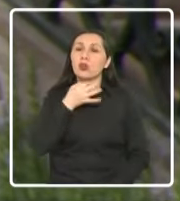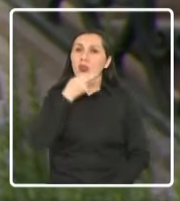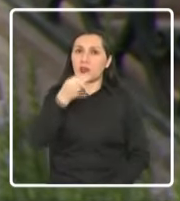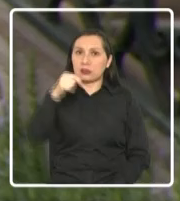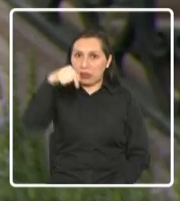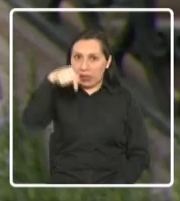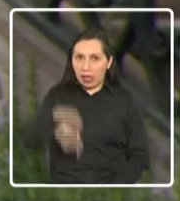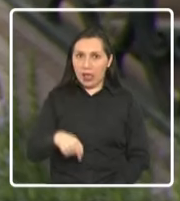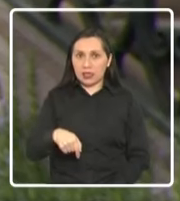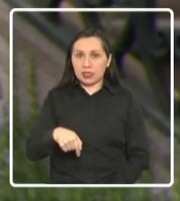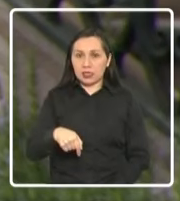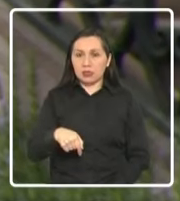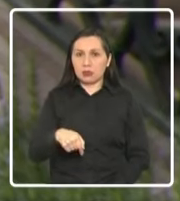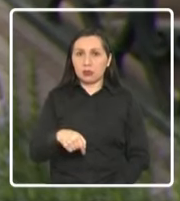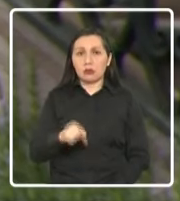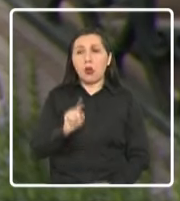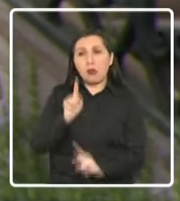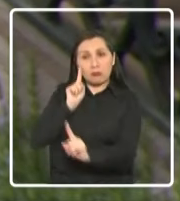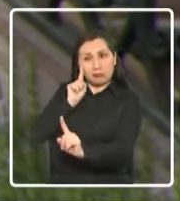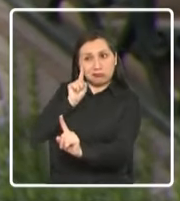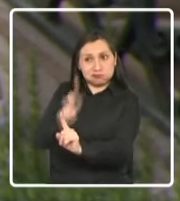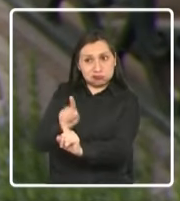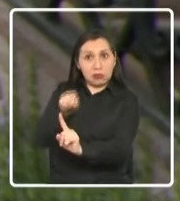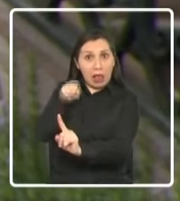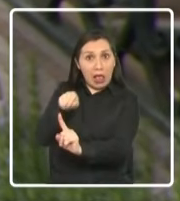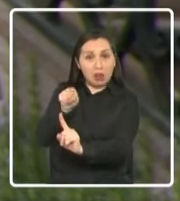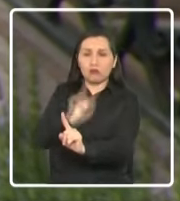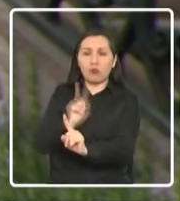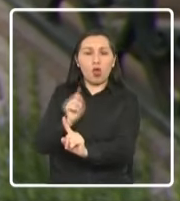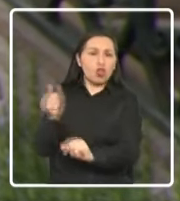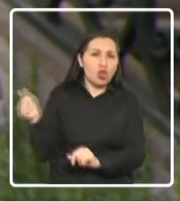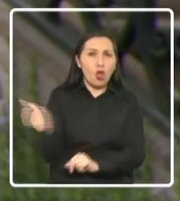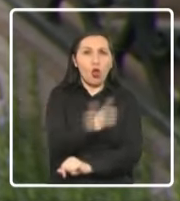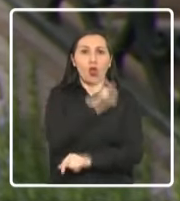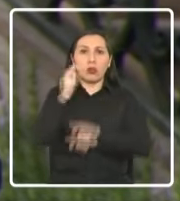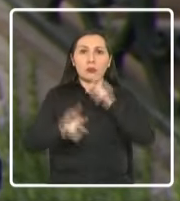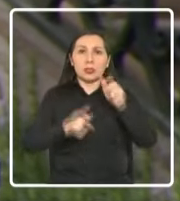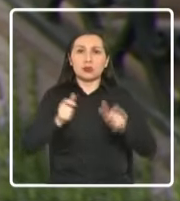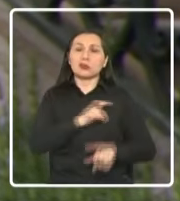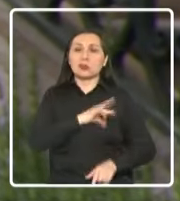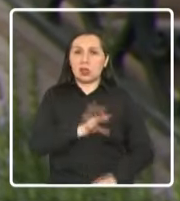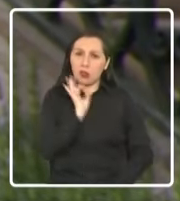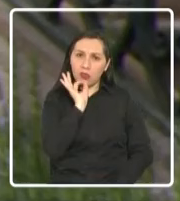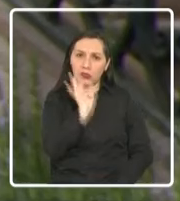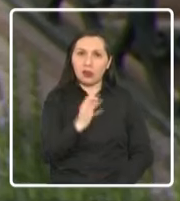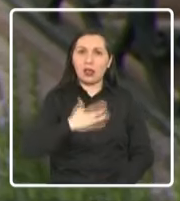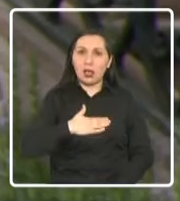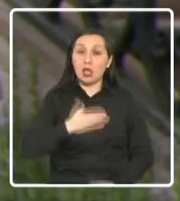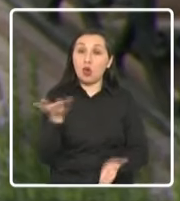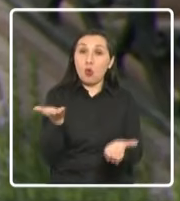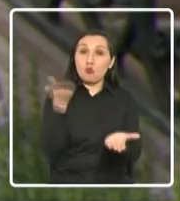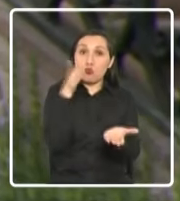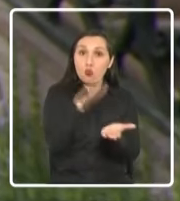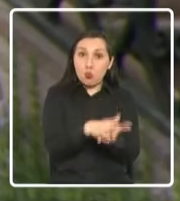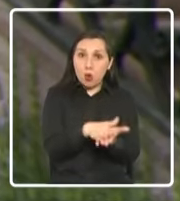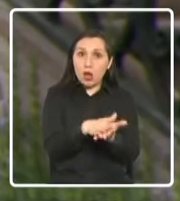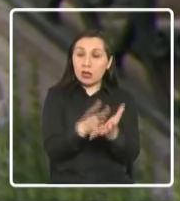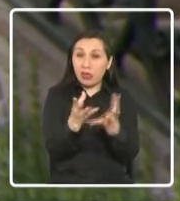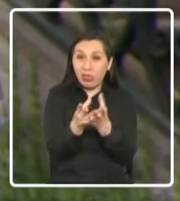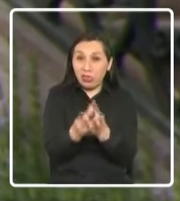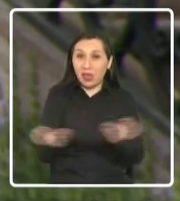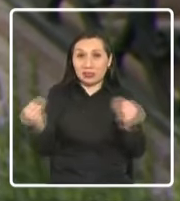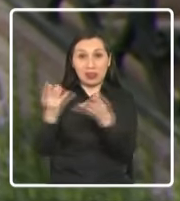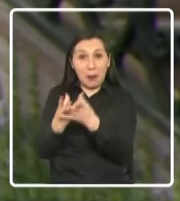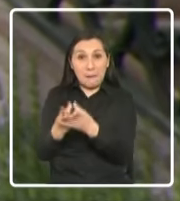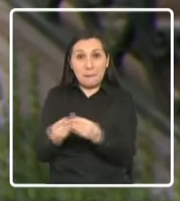desde acá, no a él en particular, sino a todos los chilenos y chilenas, que la muerte, la